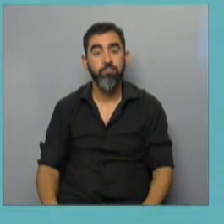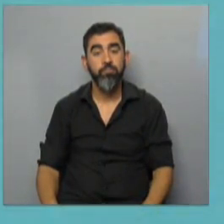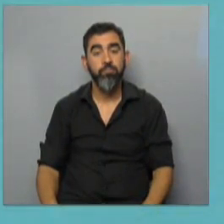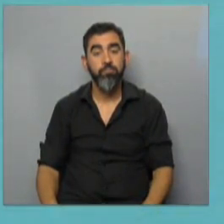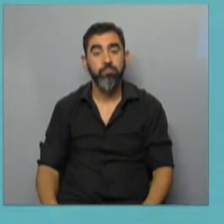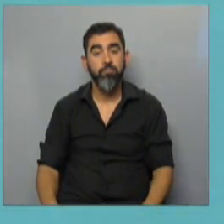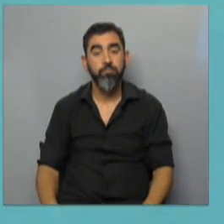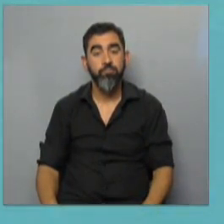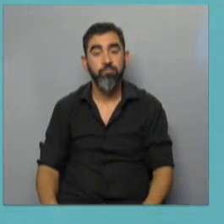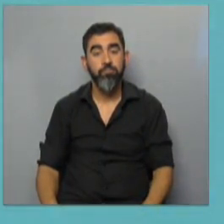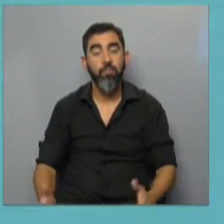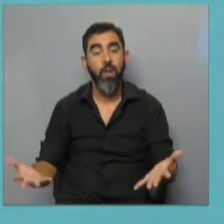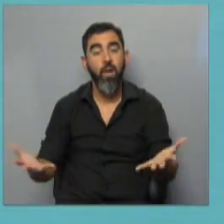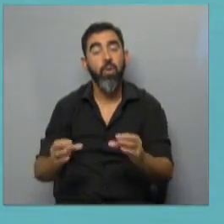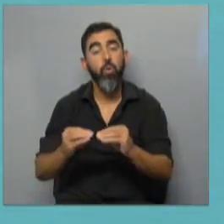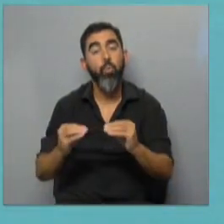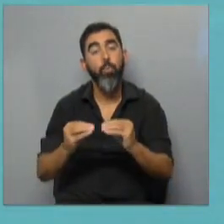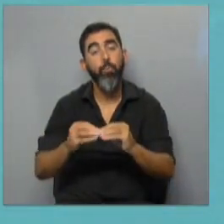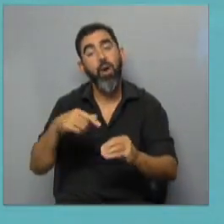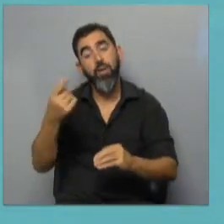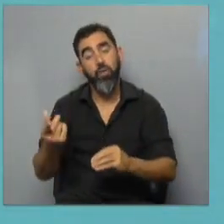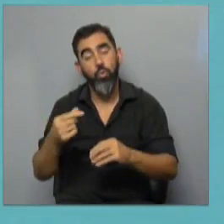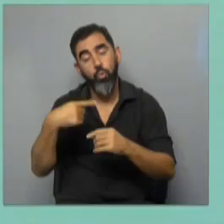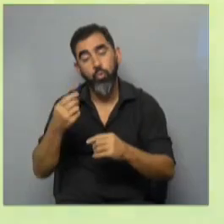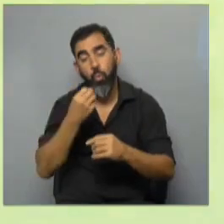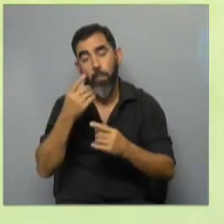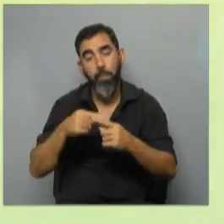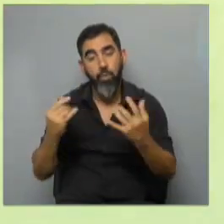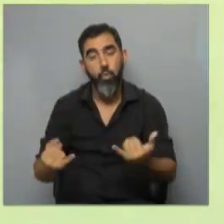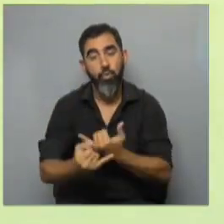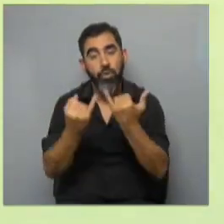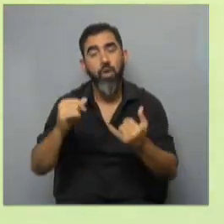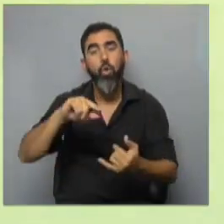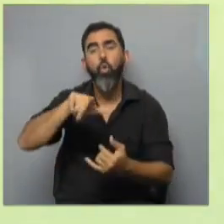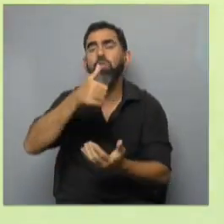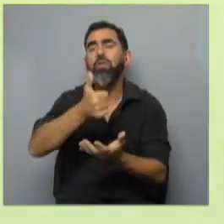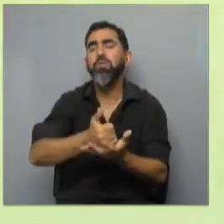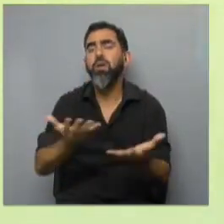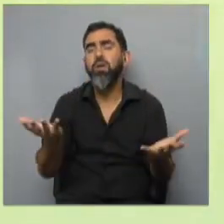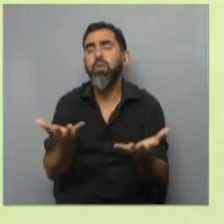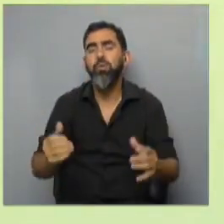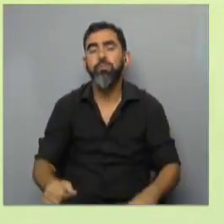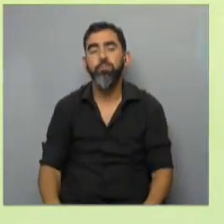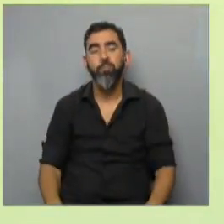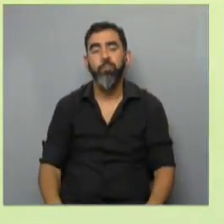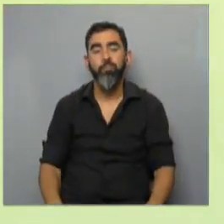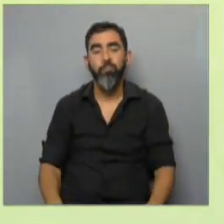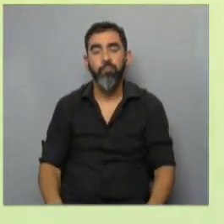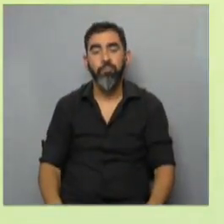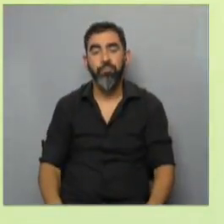vamos a recibir ahora de eduardo delgado o el mediodía eduardo en qué puntos de la ciudad estás adelante